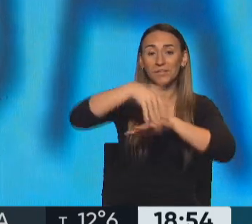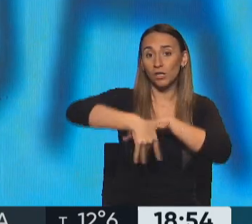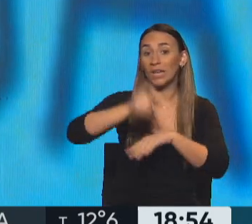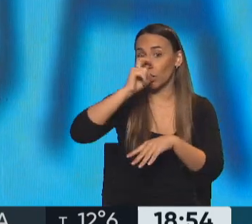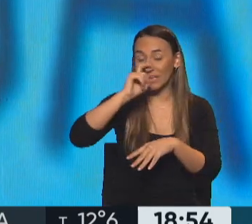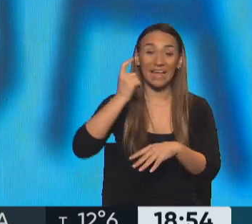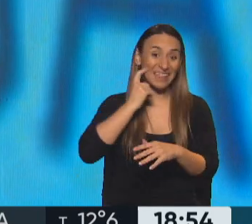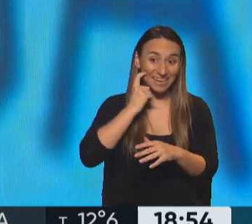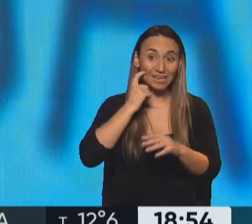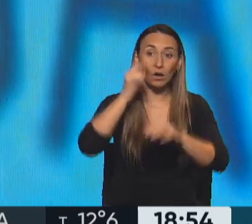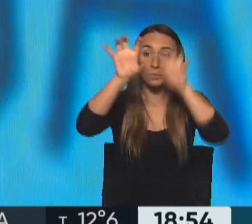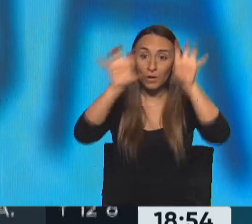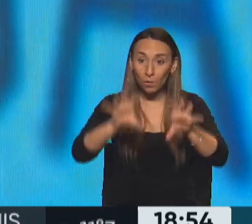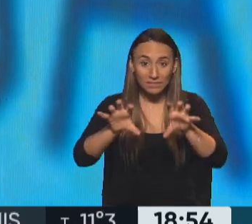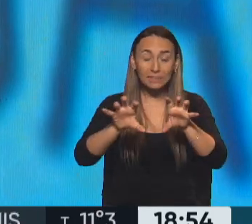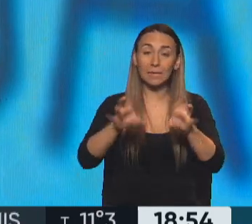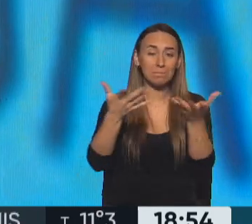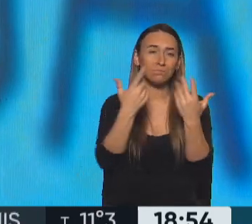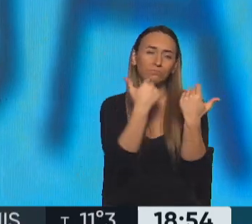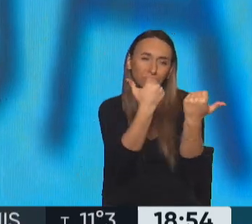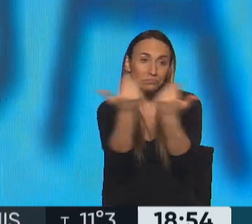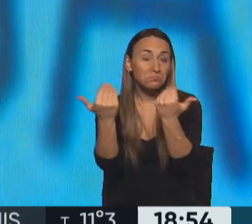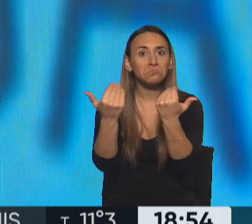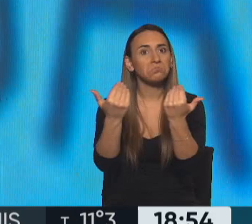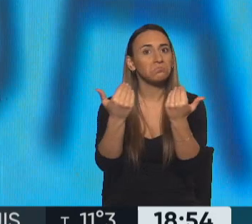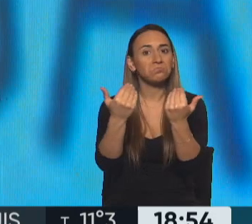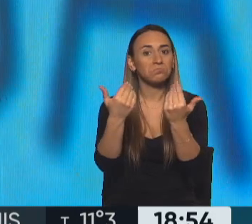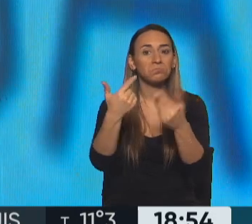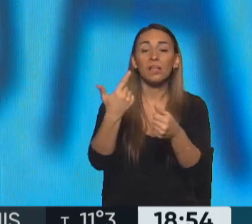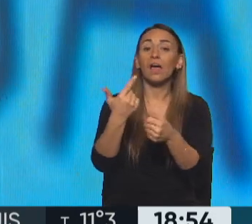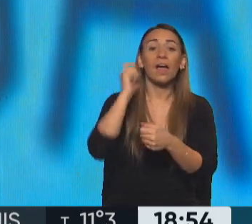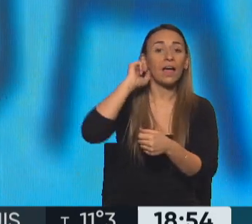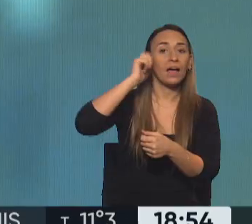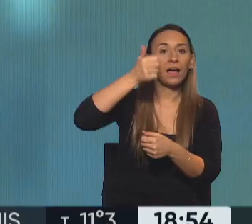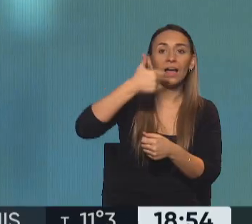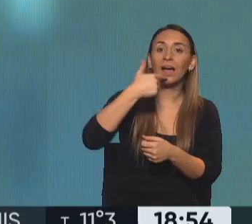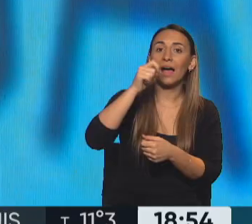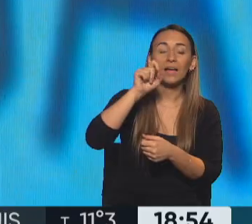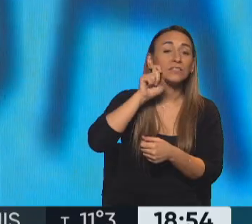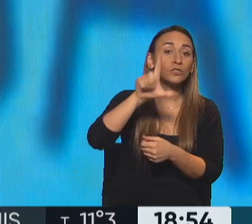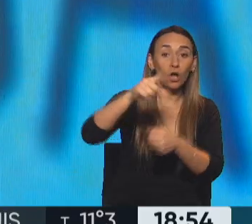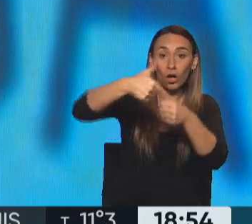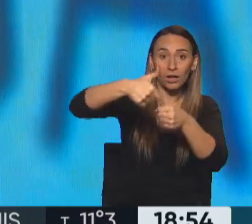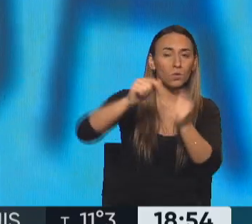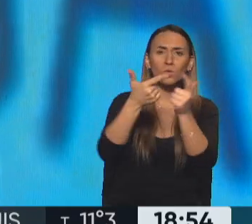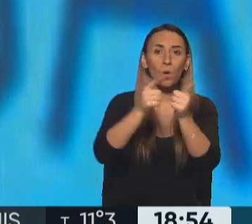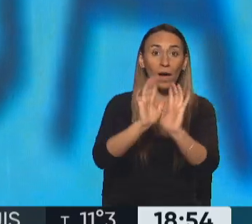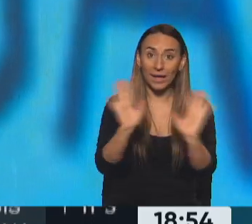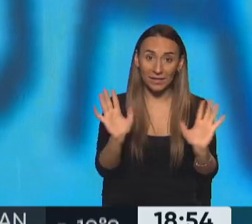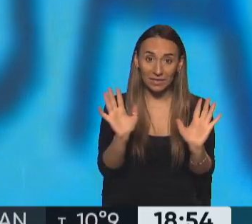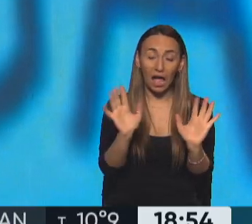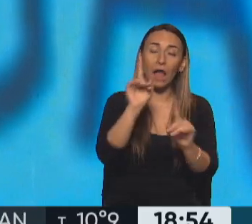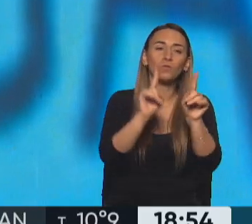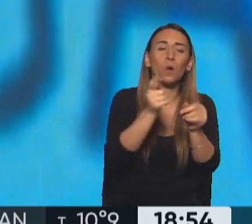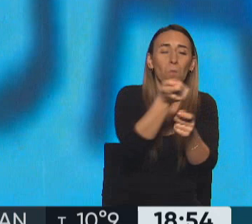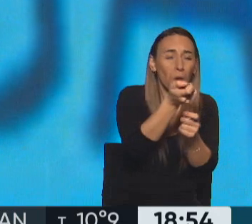y Entre Ríos, a partir de un relevamiento privado, están con escaso o nulo en algunos lugares. Exactamente, suministro de